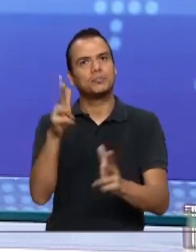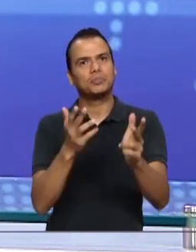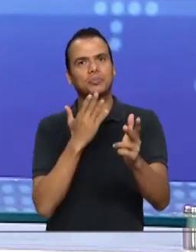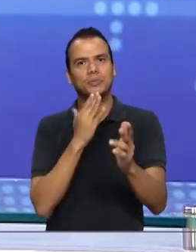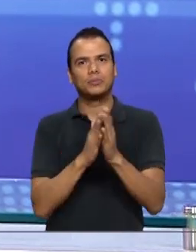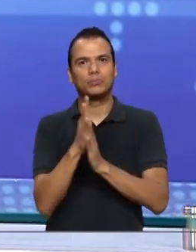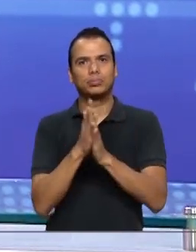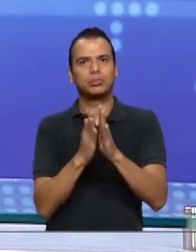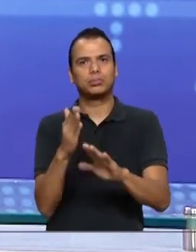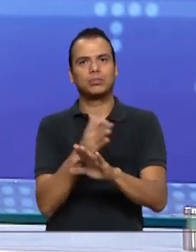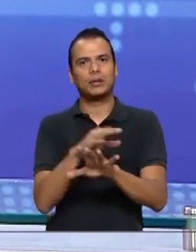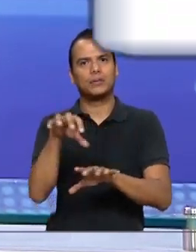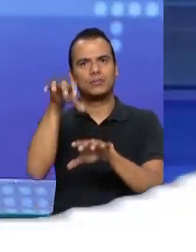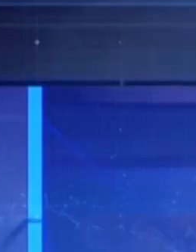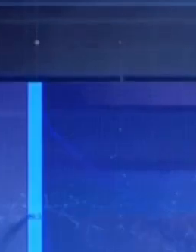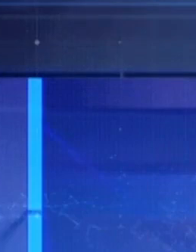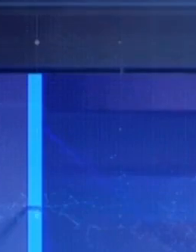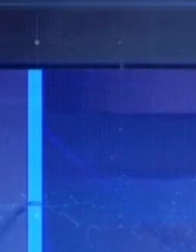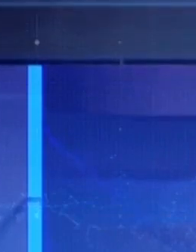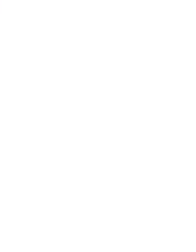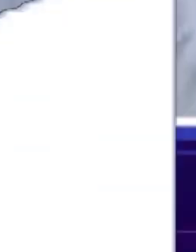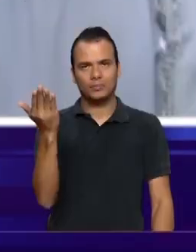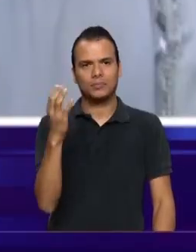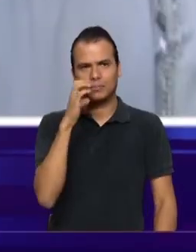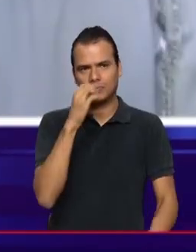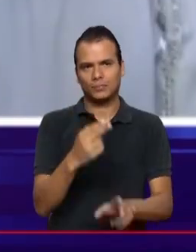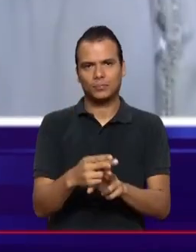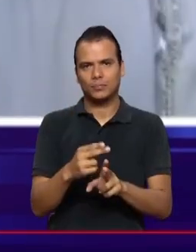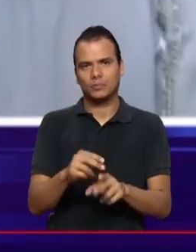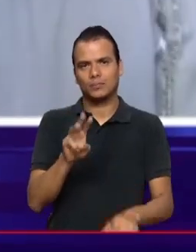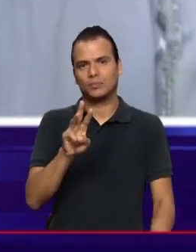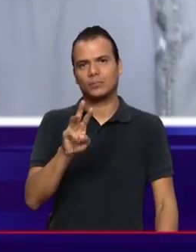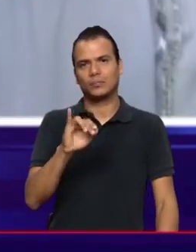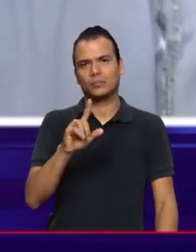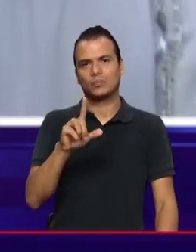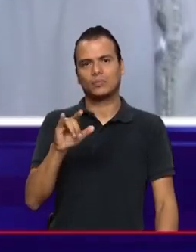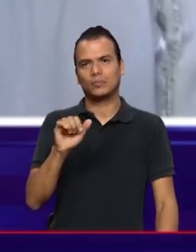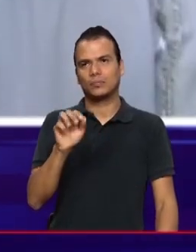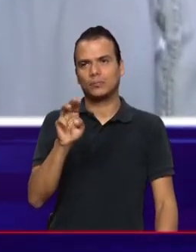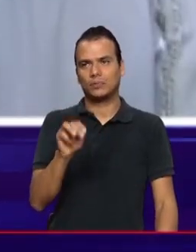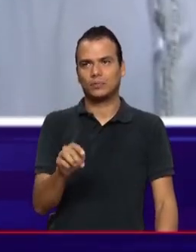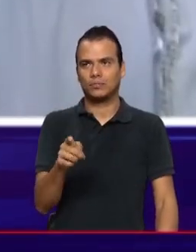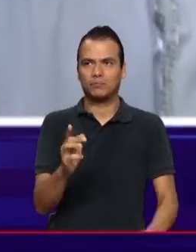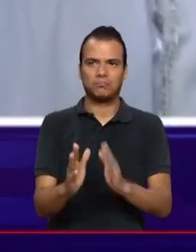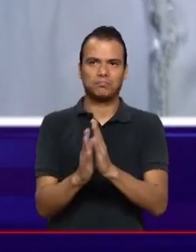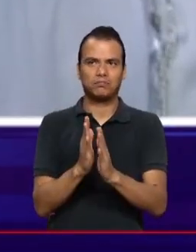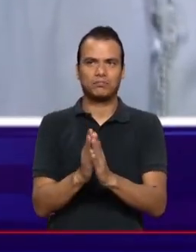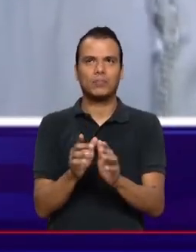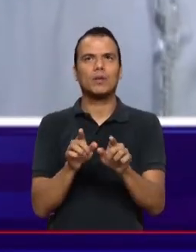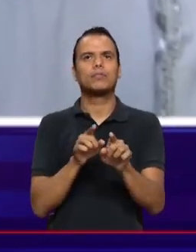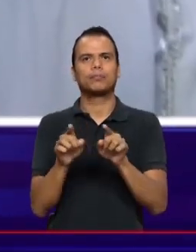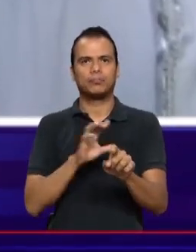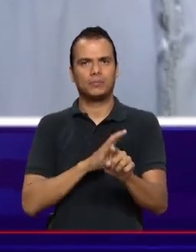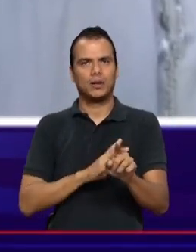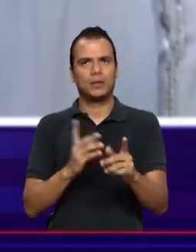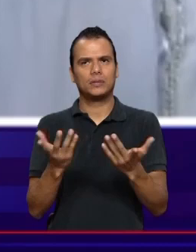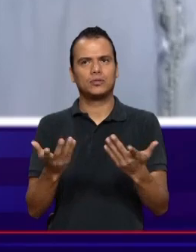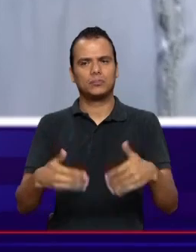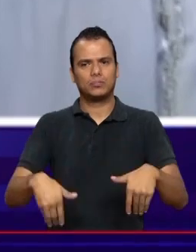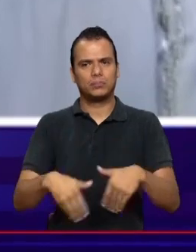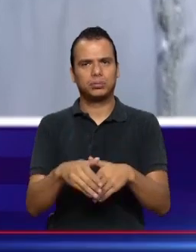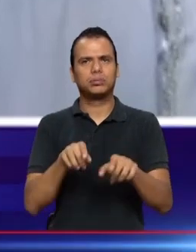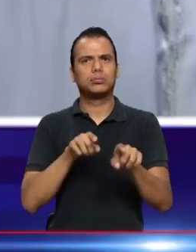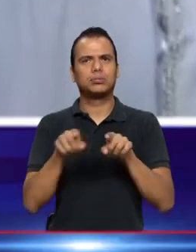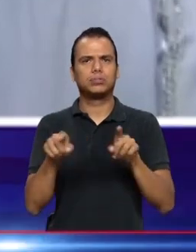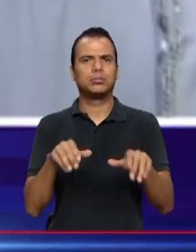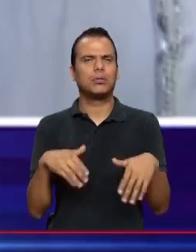eso saludamos en el Centro de Gestión de Movilidad a William Bermúdez. William, muy buenos días. ¿Cómo están las vías de Santiago de Cali? Cuéntenos,